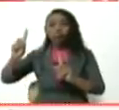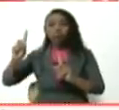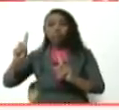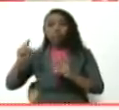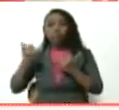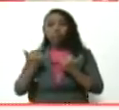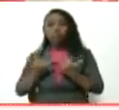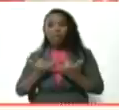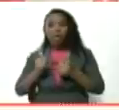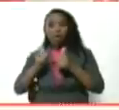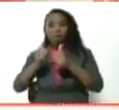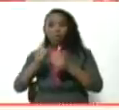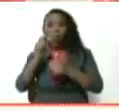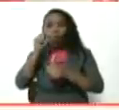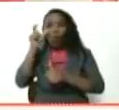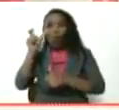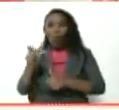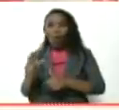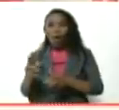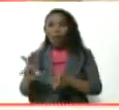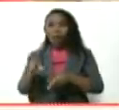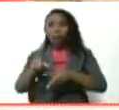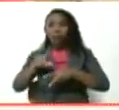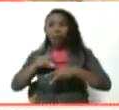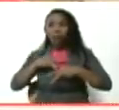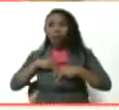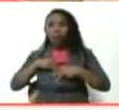ya Marco Rubio estaba asumiendo,